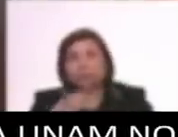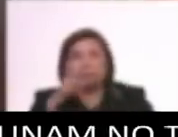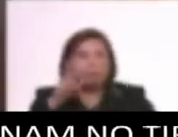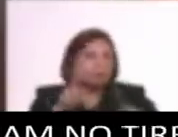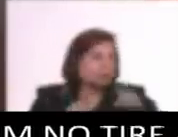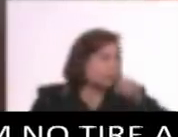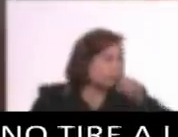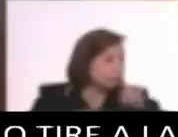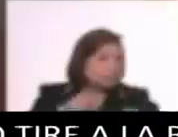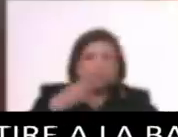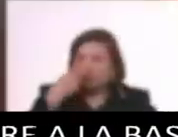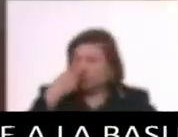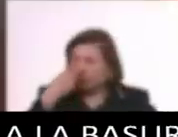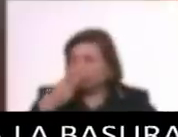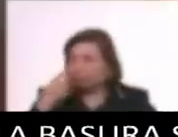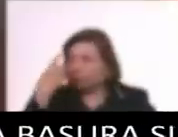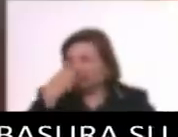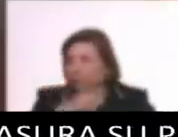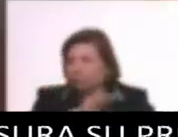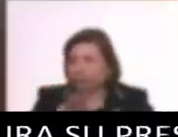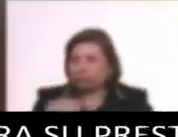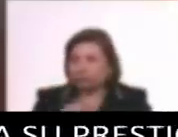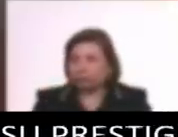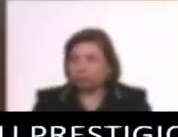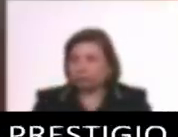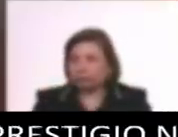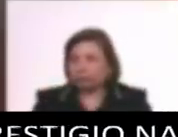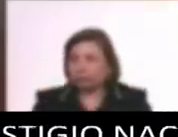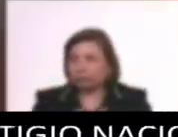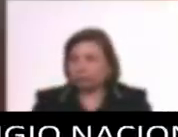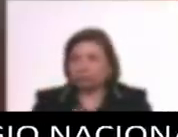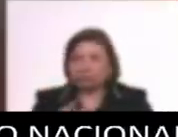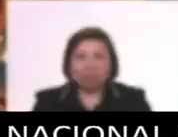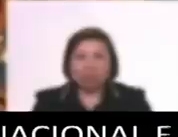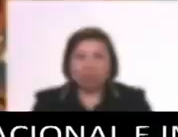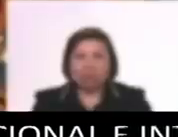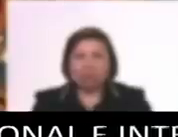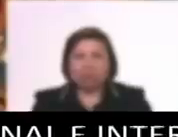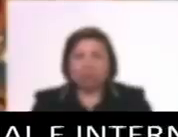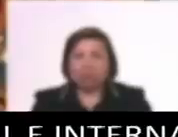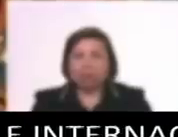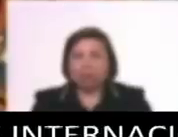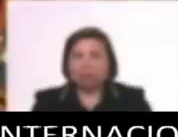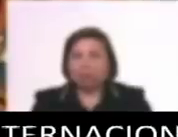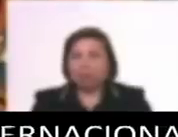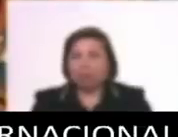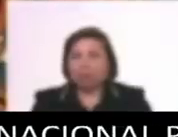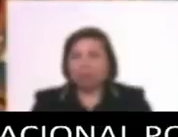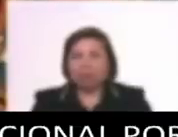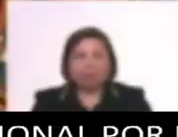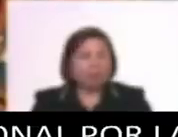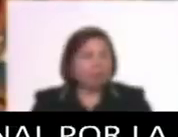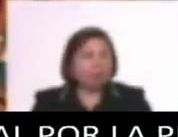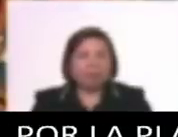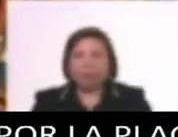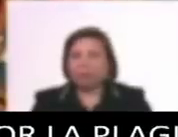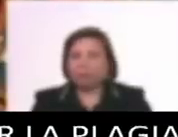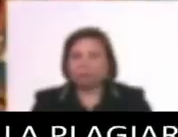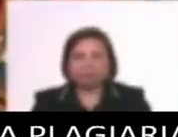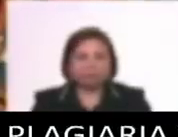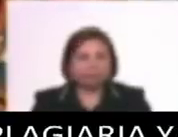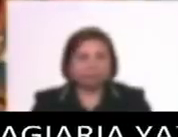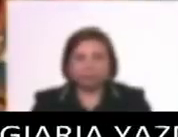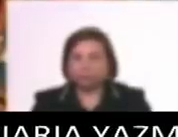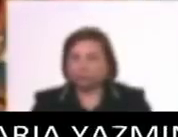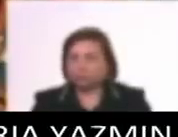Evidentemente eso no va a llegar a nada, ¿no? Él puede decir cualquier cosa para defenderse y seguirá mintiendo, ¿no?